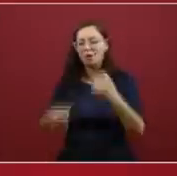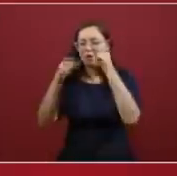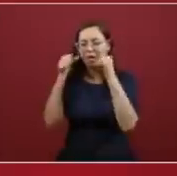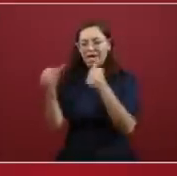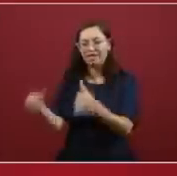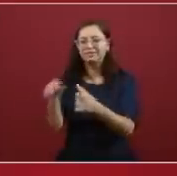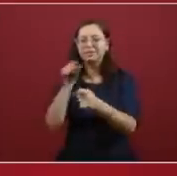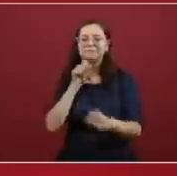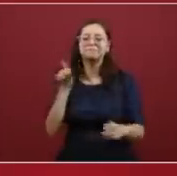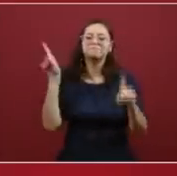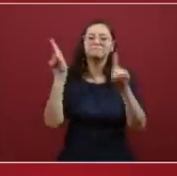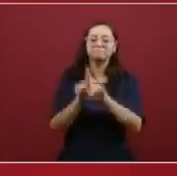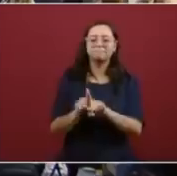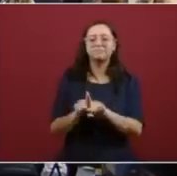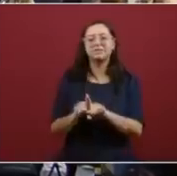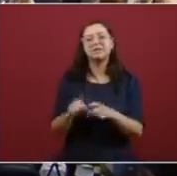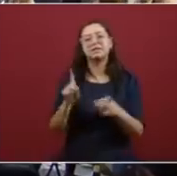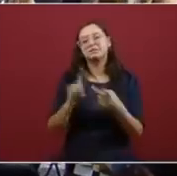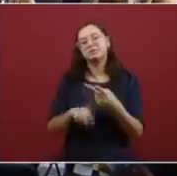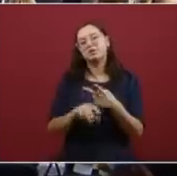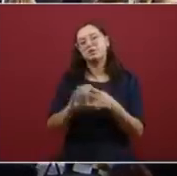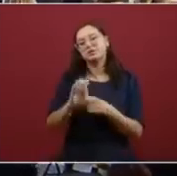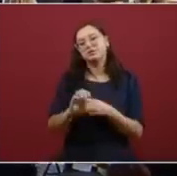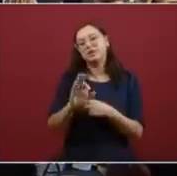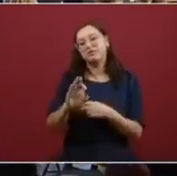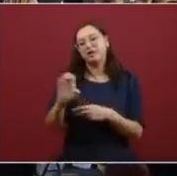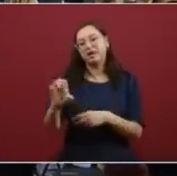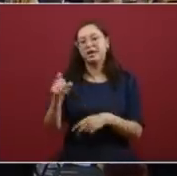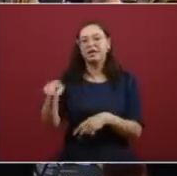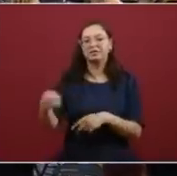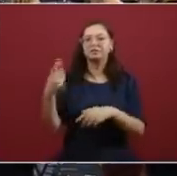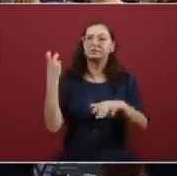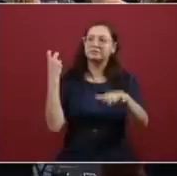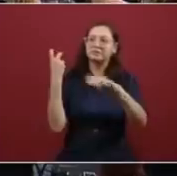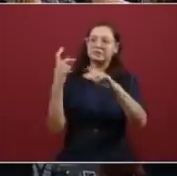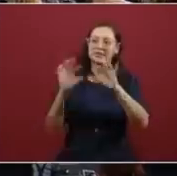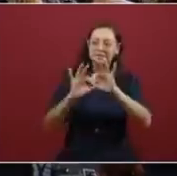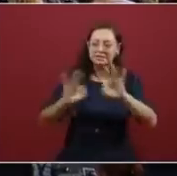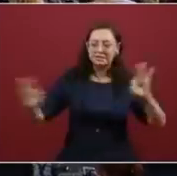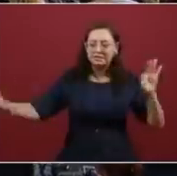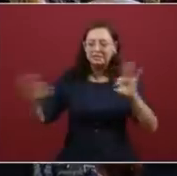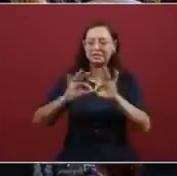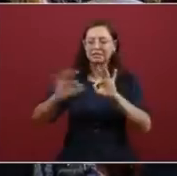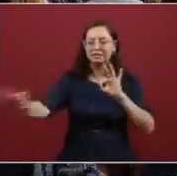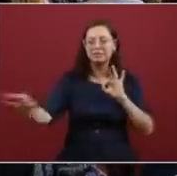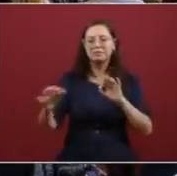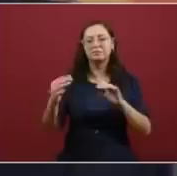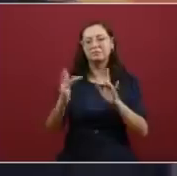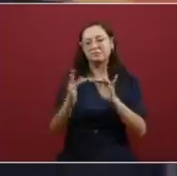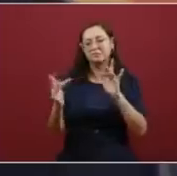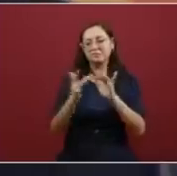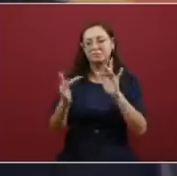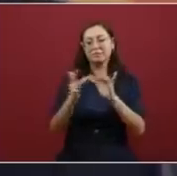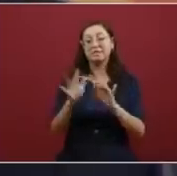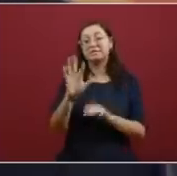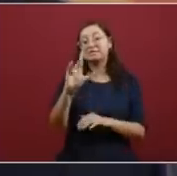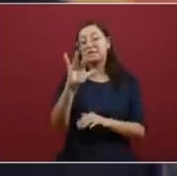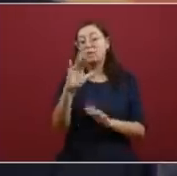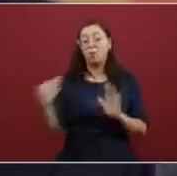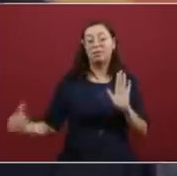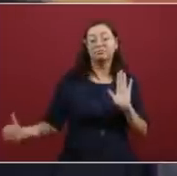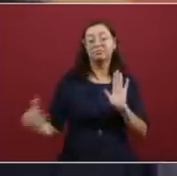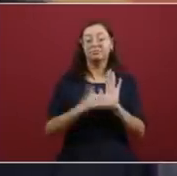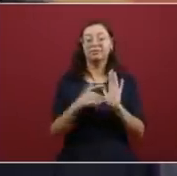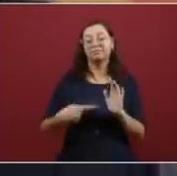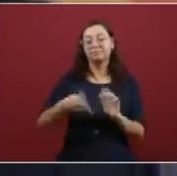línea de la Comisión Federal de Electricidad, de las líneas de fibra óptica, de más de 50 mil